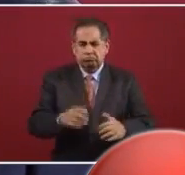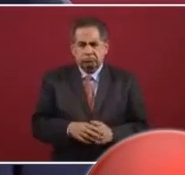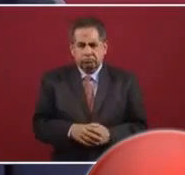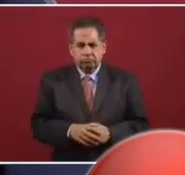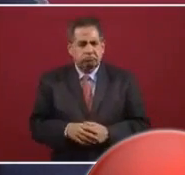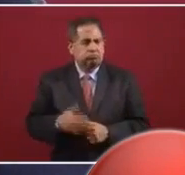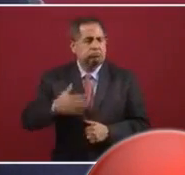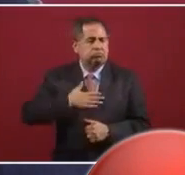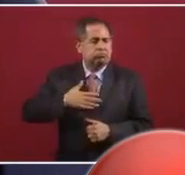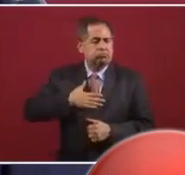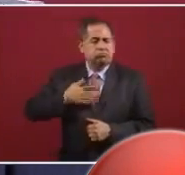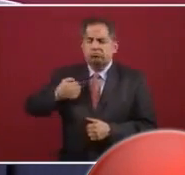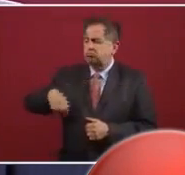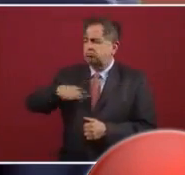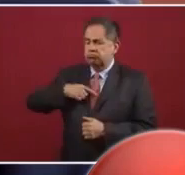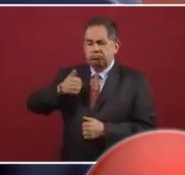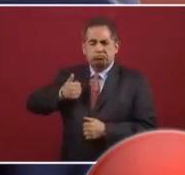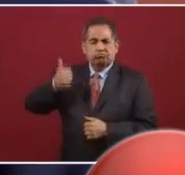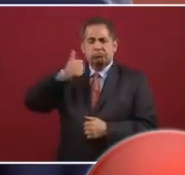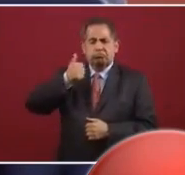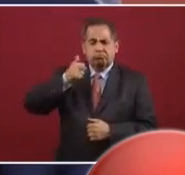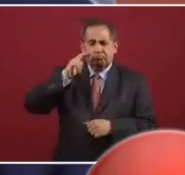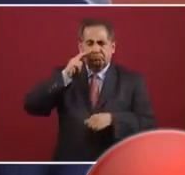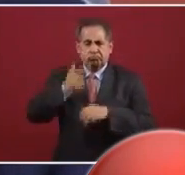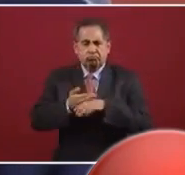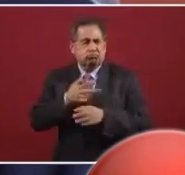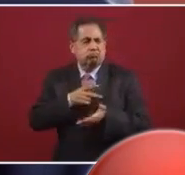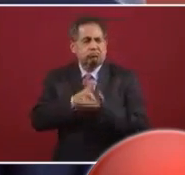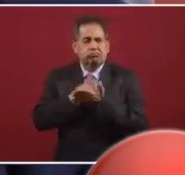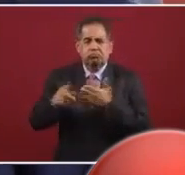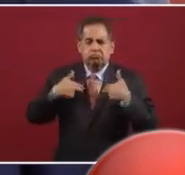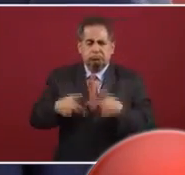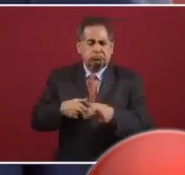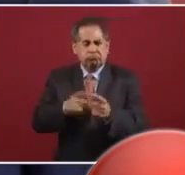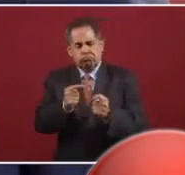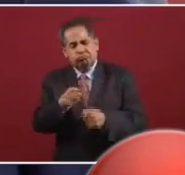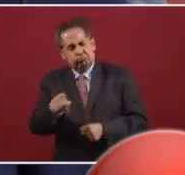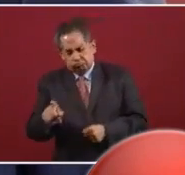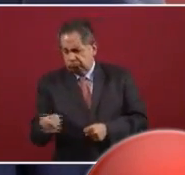y nosotros nos encargamos de los derechos humanos.